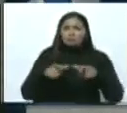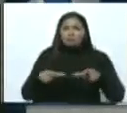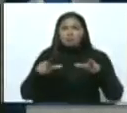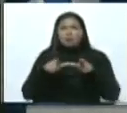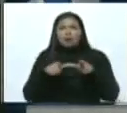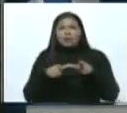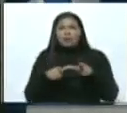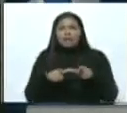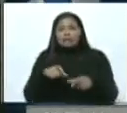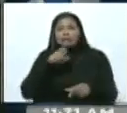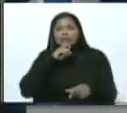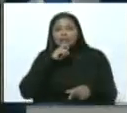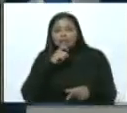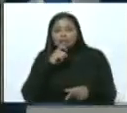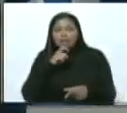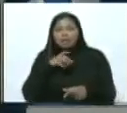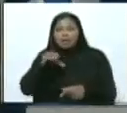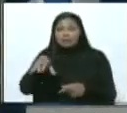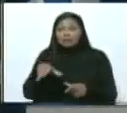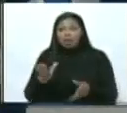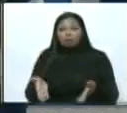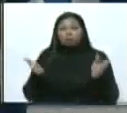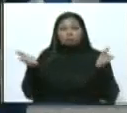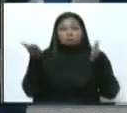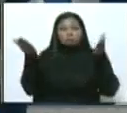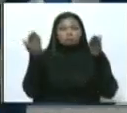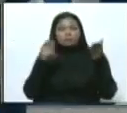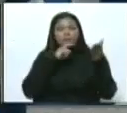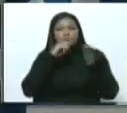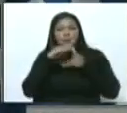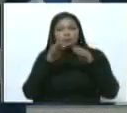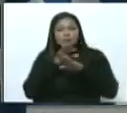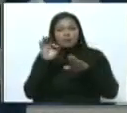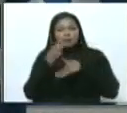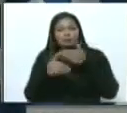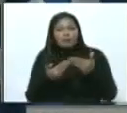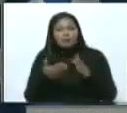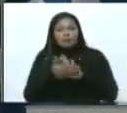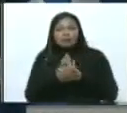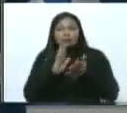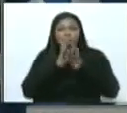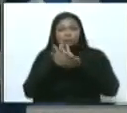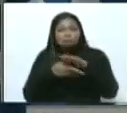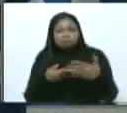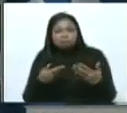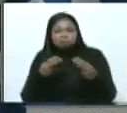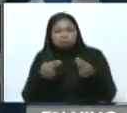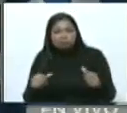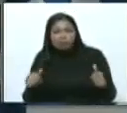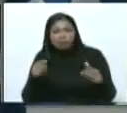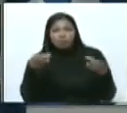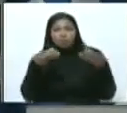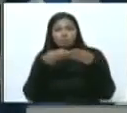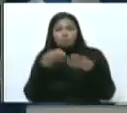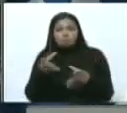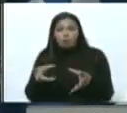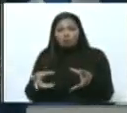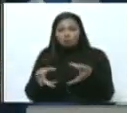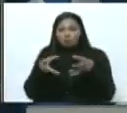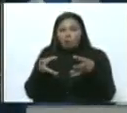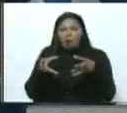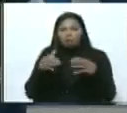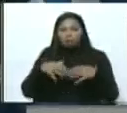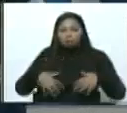le ha costado al Estado levantarla, dejándola prácticamente ruinas, ¿para qué? Para que un grupito se enriquezca